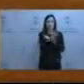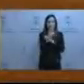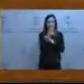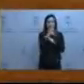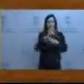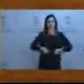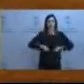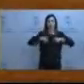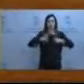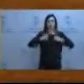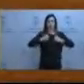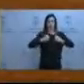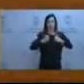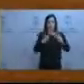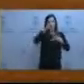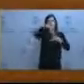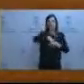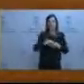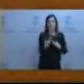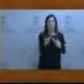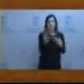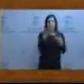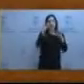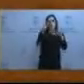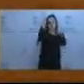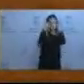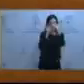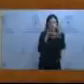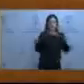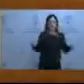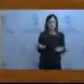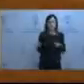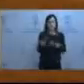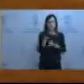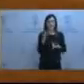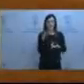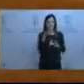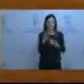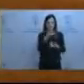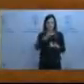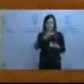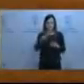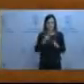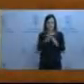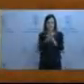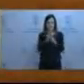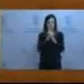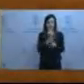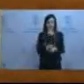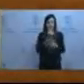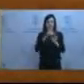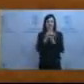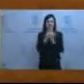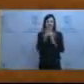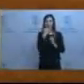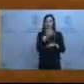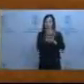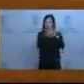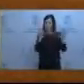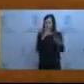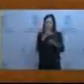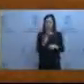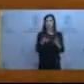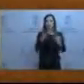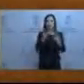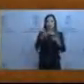de desfibrilación en las ambulancias de urgencias y no solo en las UBI móviles es evidente, ya que permite atender adecuadamente las paradas cardíacas que se presenten en